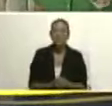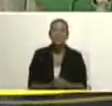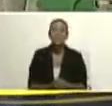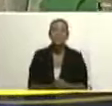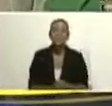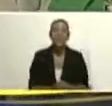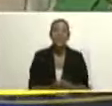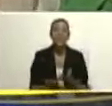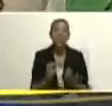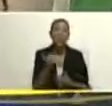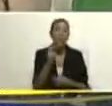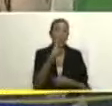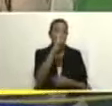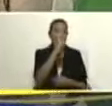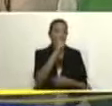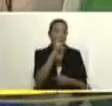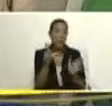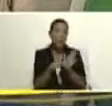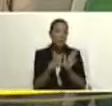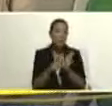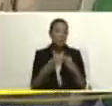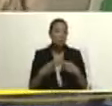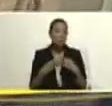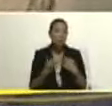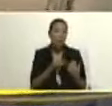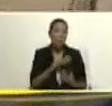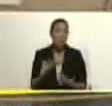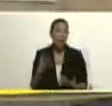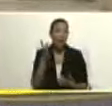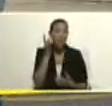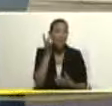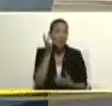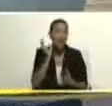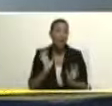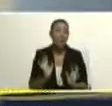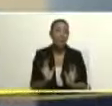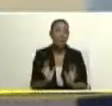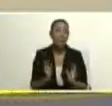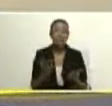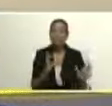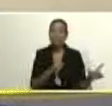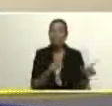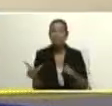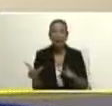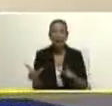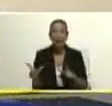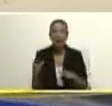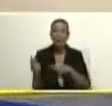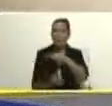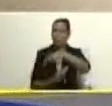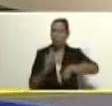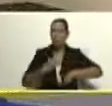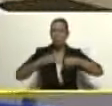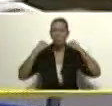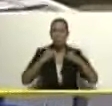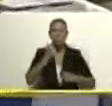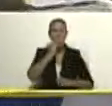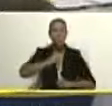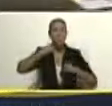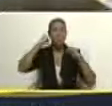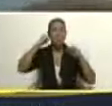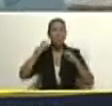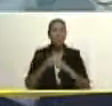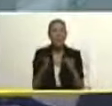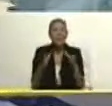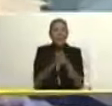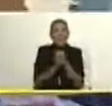Yo entré a los 12 años y casi que inmediatamente me hice revolucionario. Porque había un